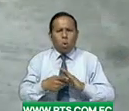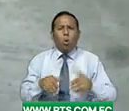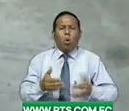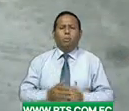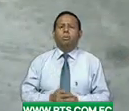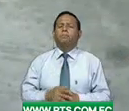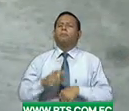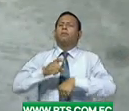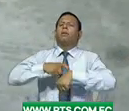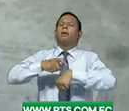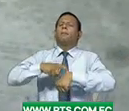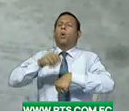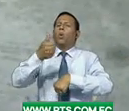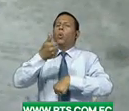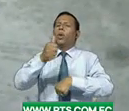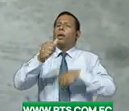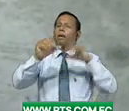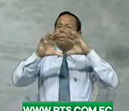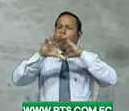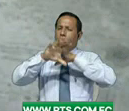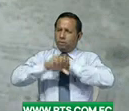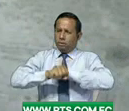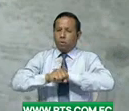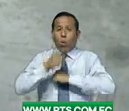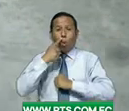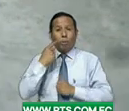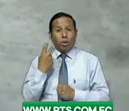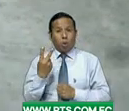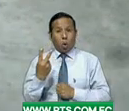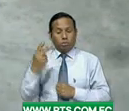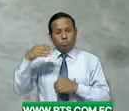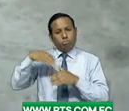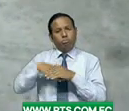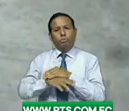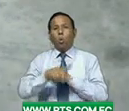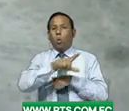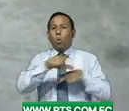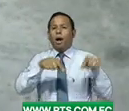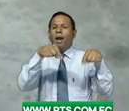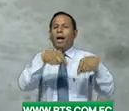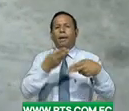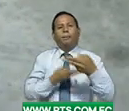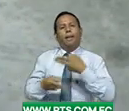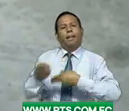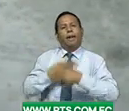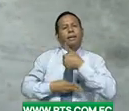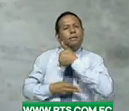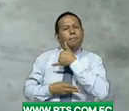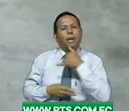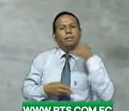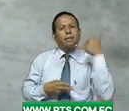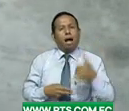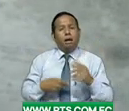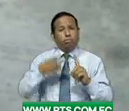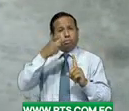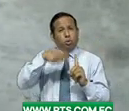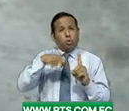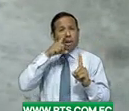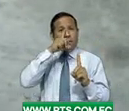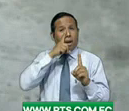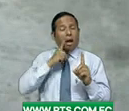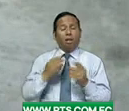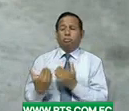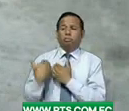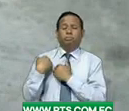Pasadas las 22 horas, dos delincuentes asaltaron un local de venta de cervezas. El encargado se encontraba solo cuando ingresan